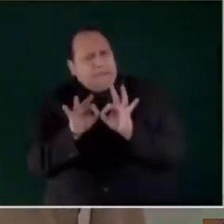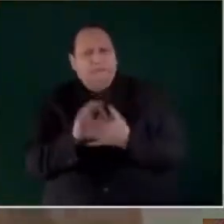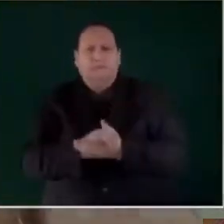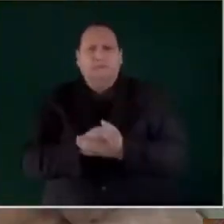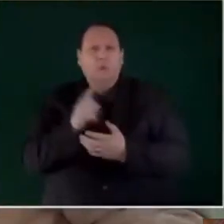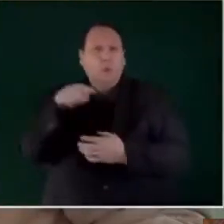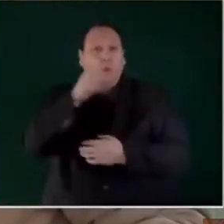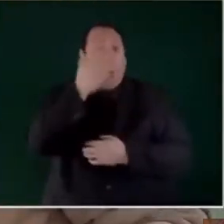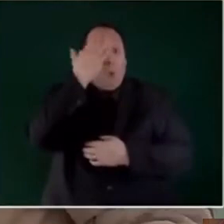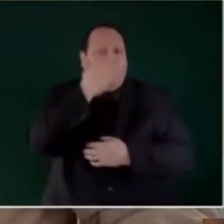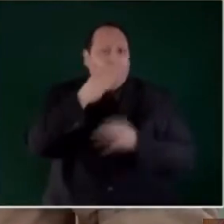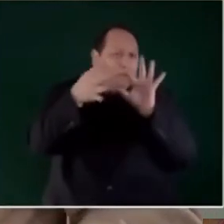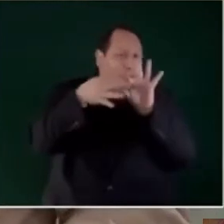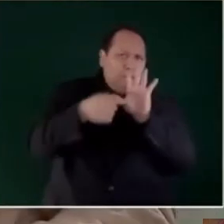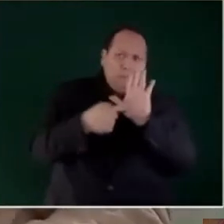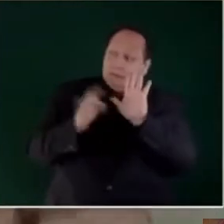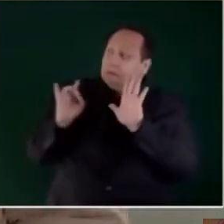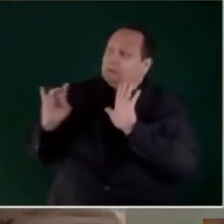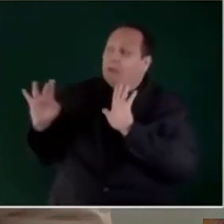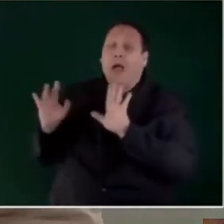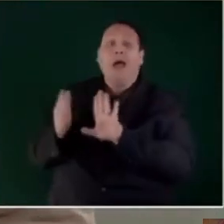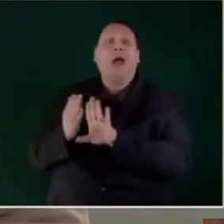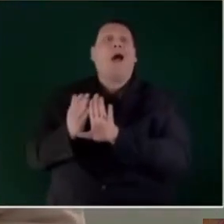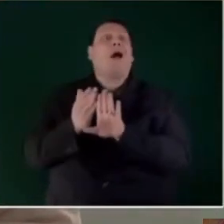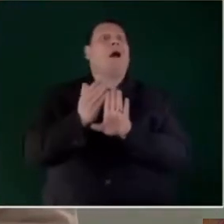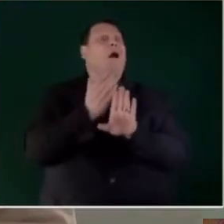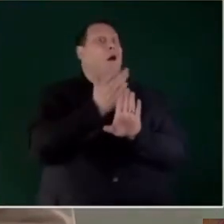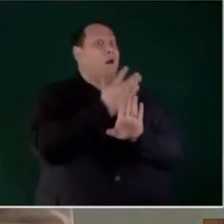se sepa. Antes,